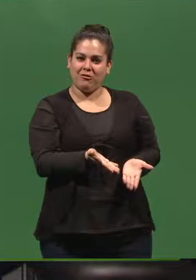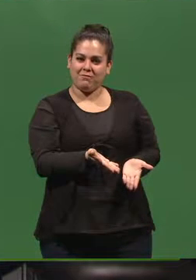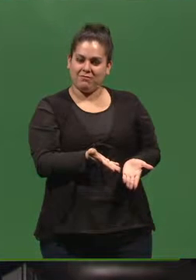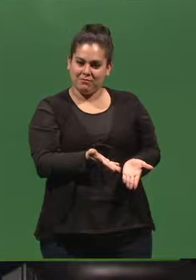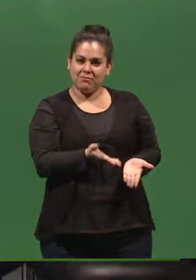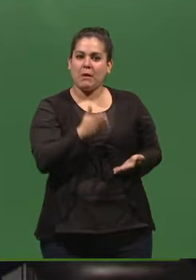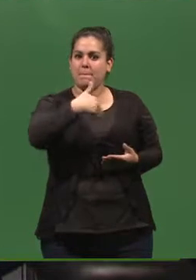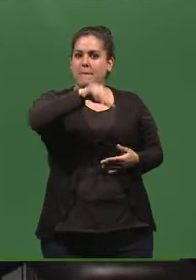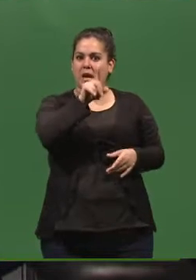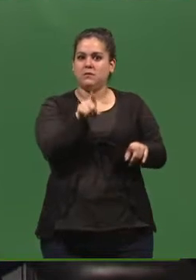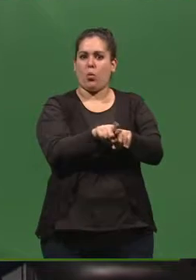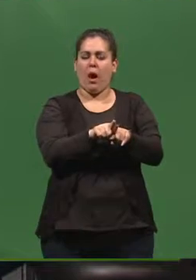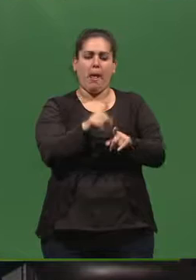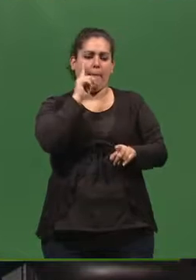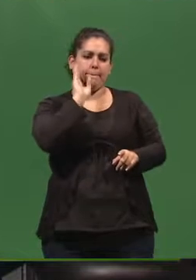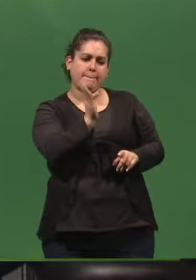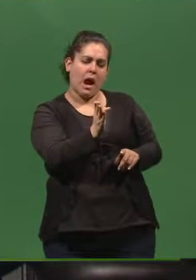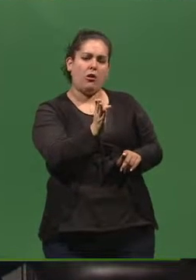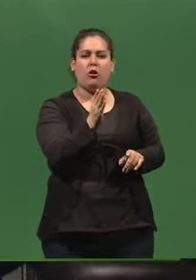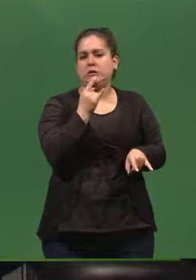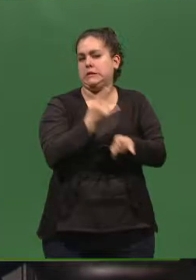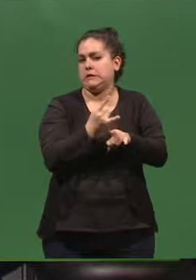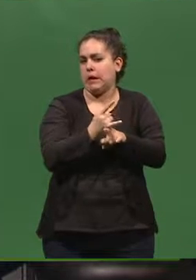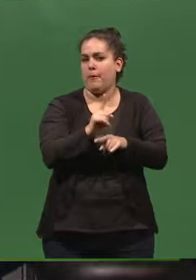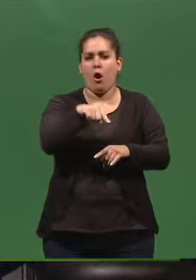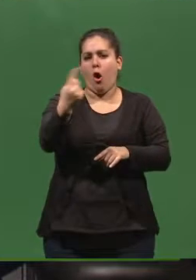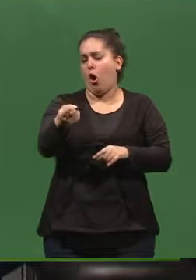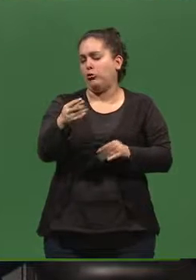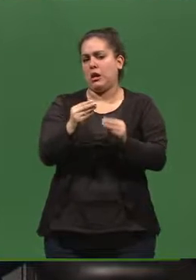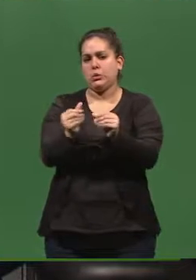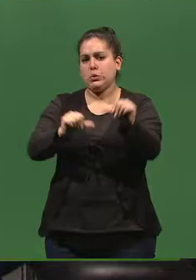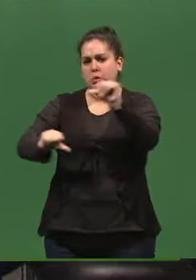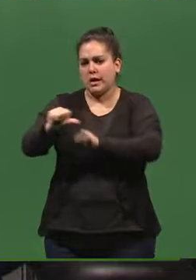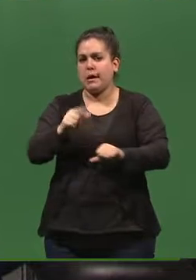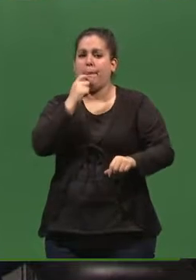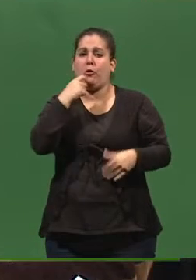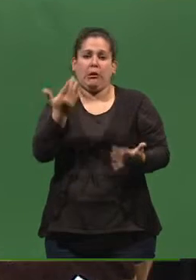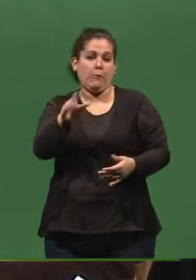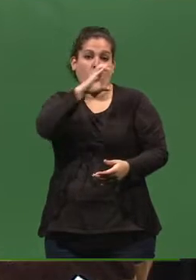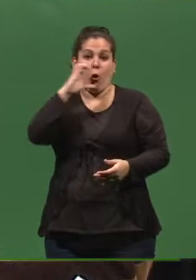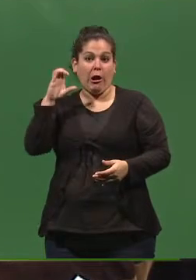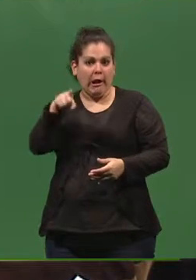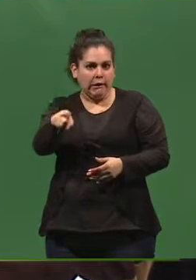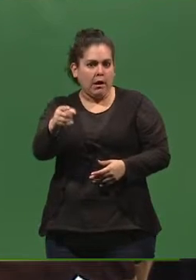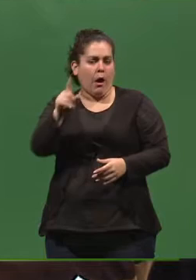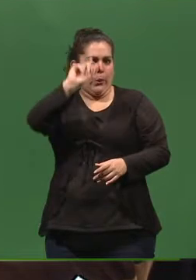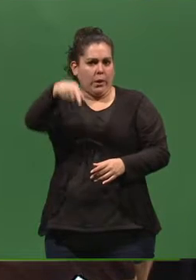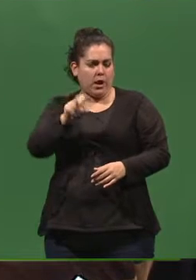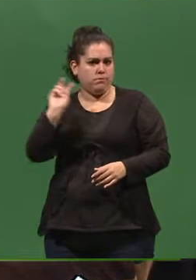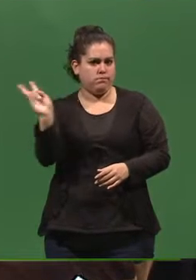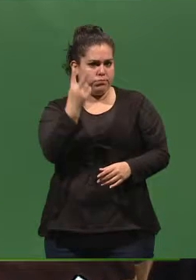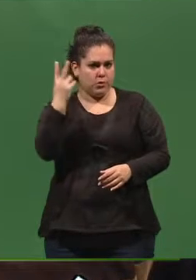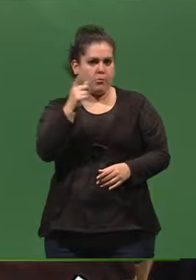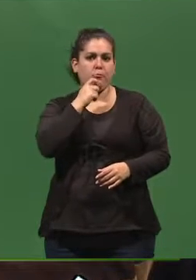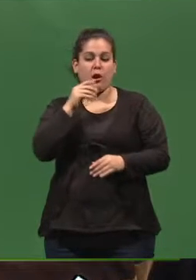mayor capacidad de toxicidad que tiene la sustancia de por sí, hasta otras sustancias que conllevan la muerte de las personas, como puede ser la cocaína, parte